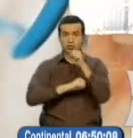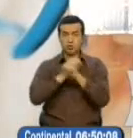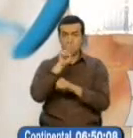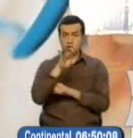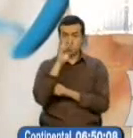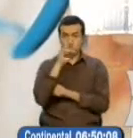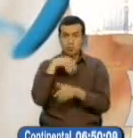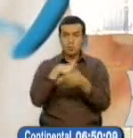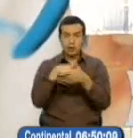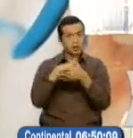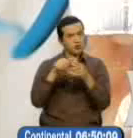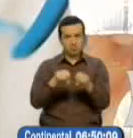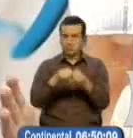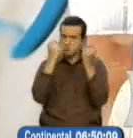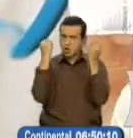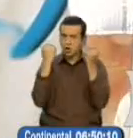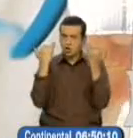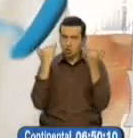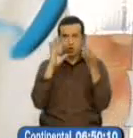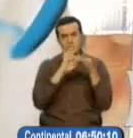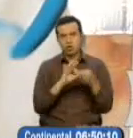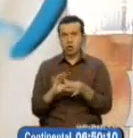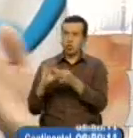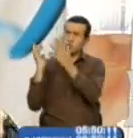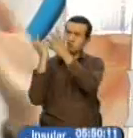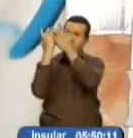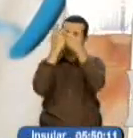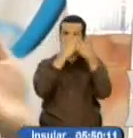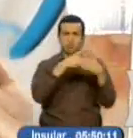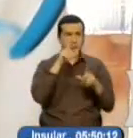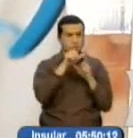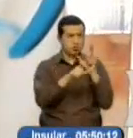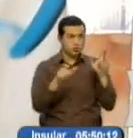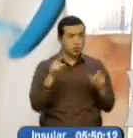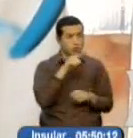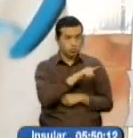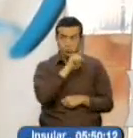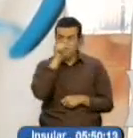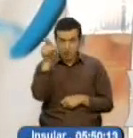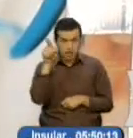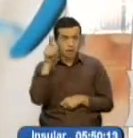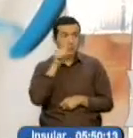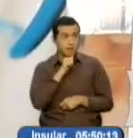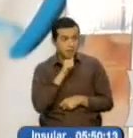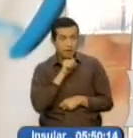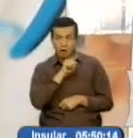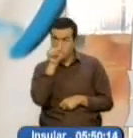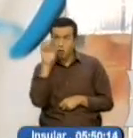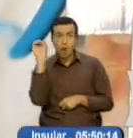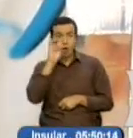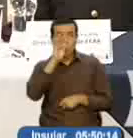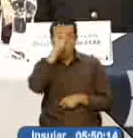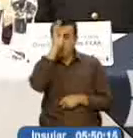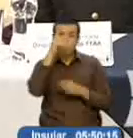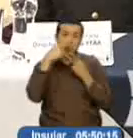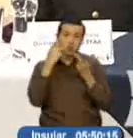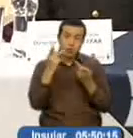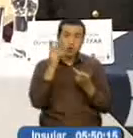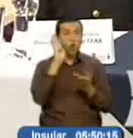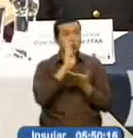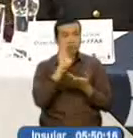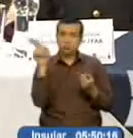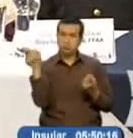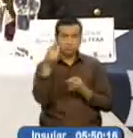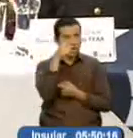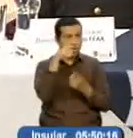Romper esas barreras y generar un sistema articulado en donde los pacientes puedan ser referidos entre todas nuestras unidades de salud. En este marco